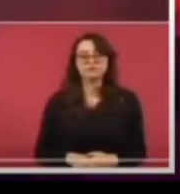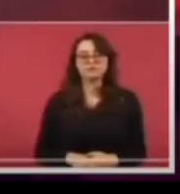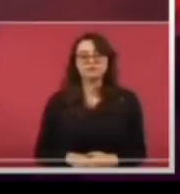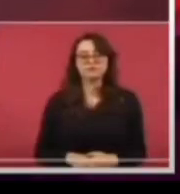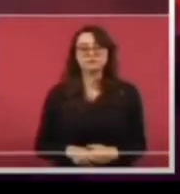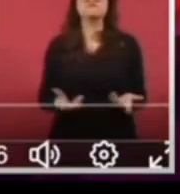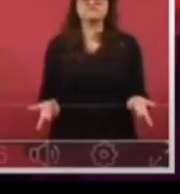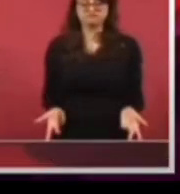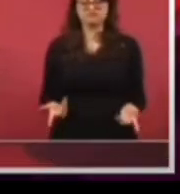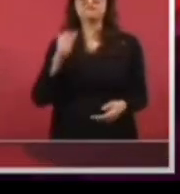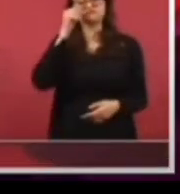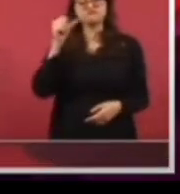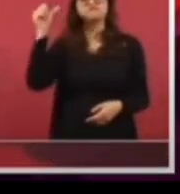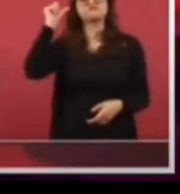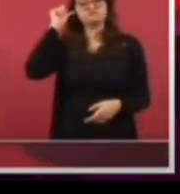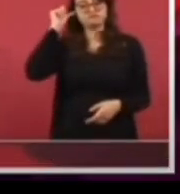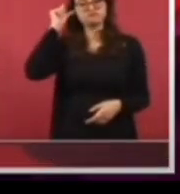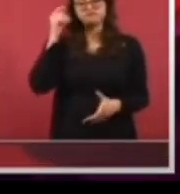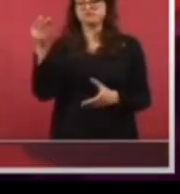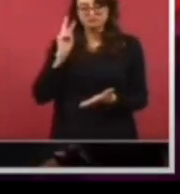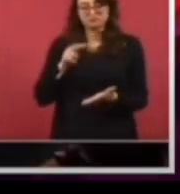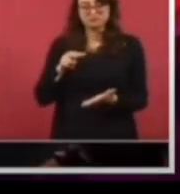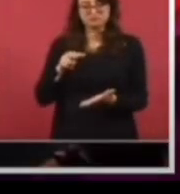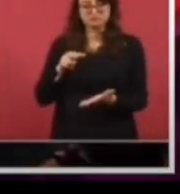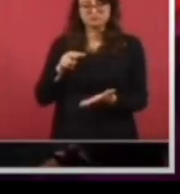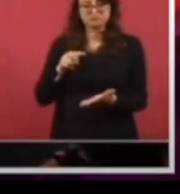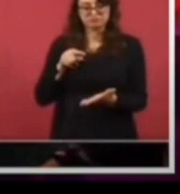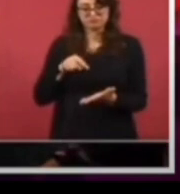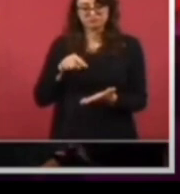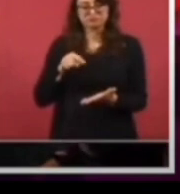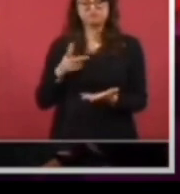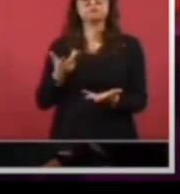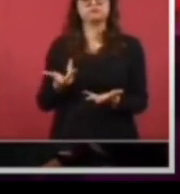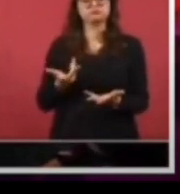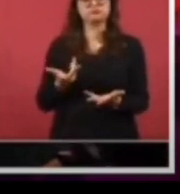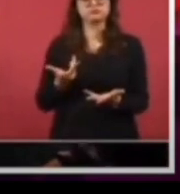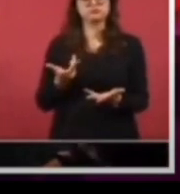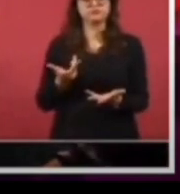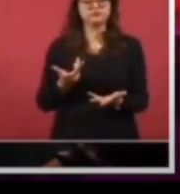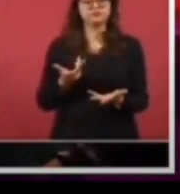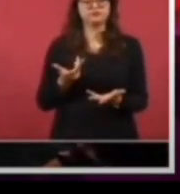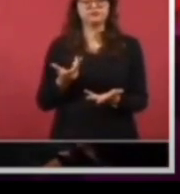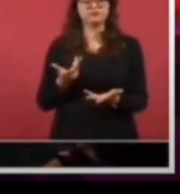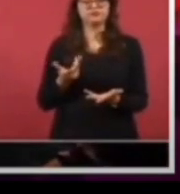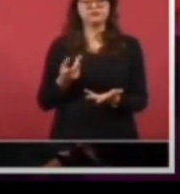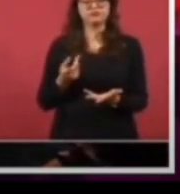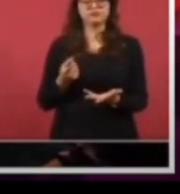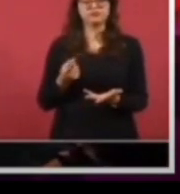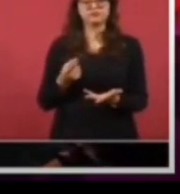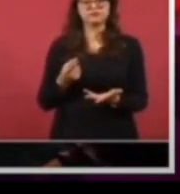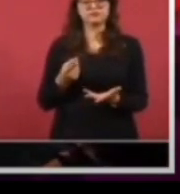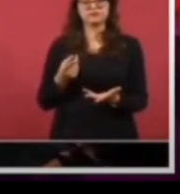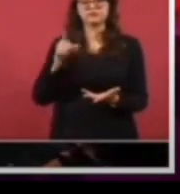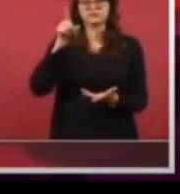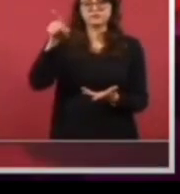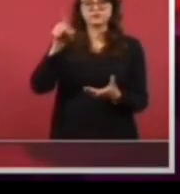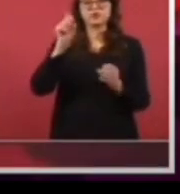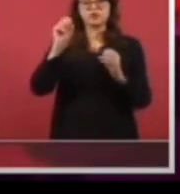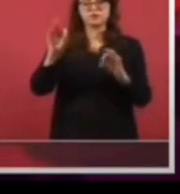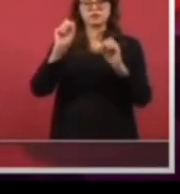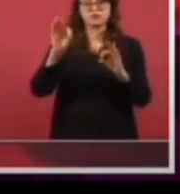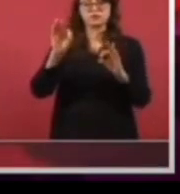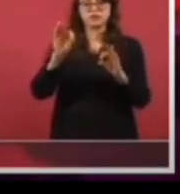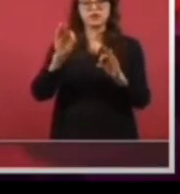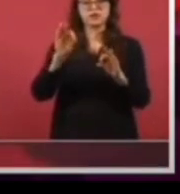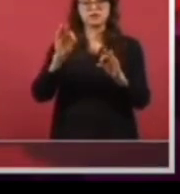presidente. Vinieron, me entregaron de la oficina de parte de Atención Ciudadana, que querían entregar unos papeles